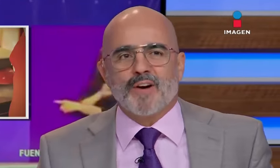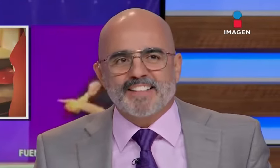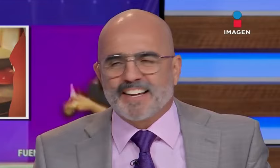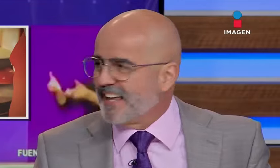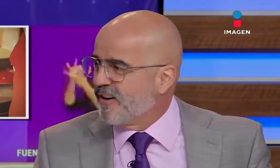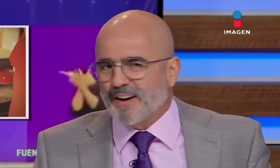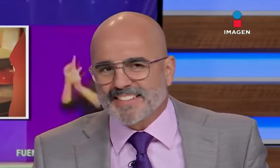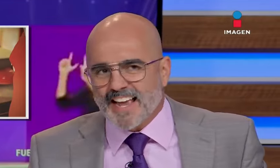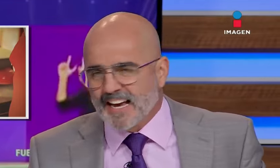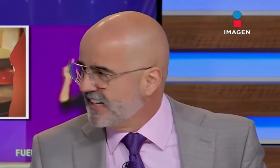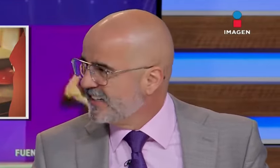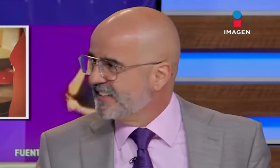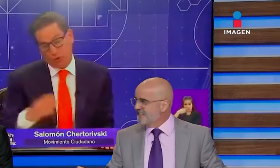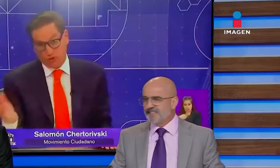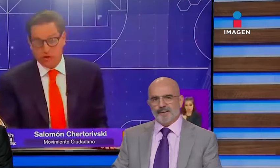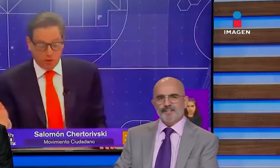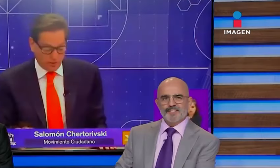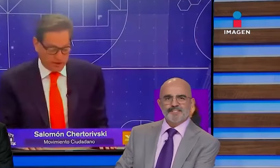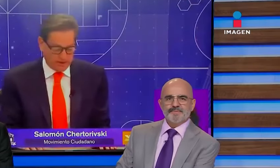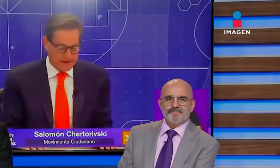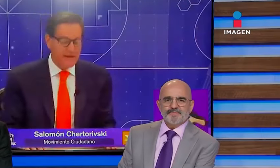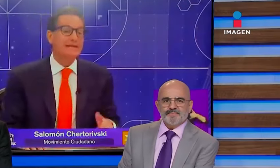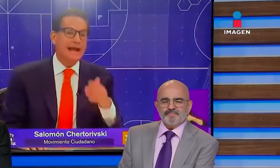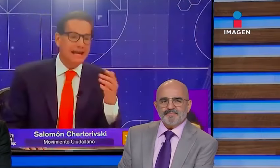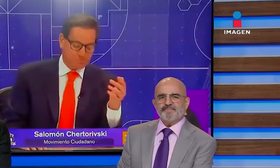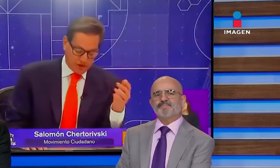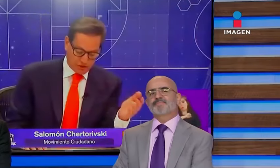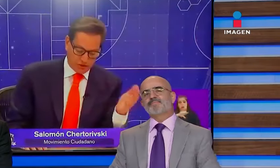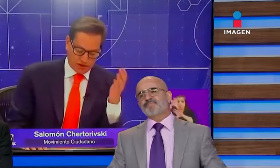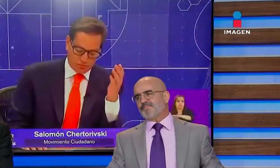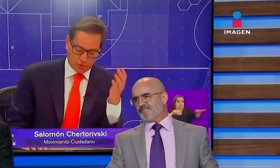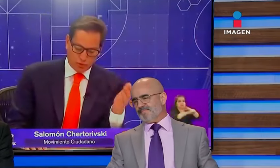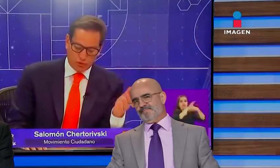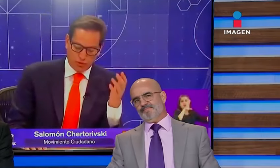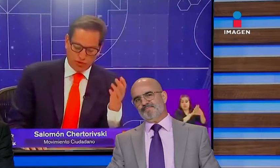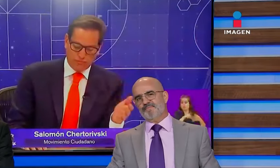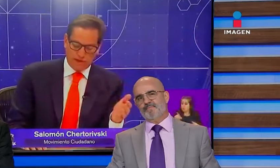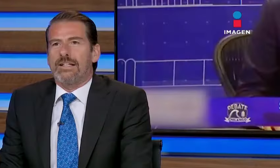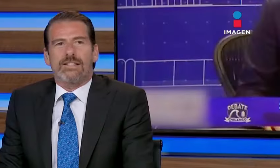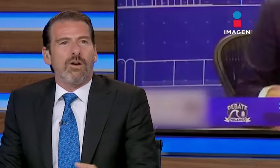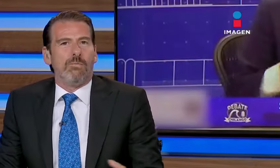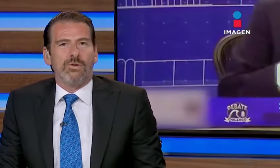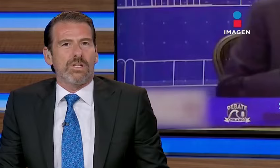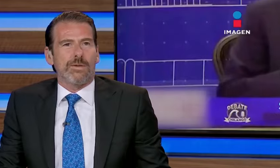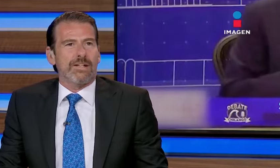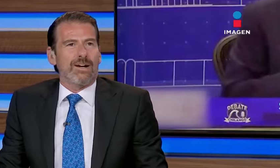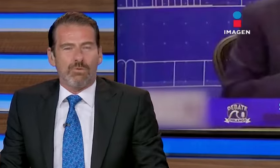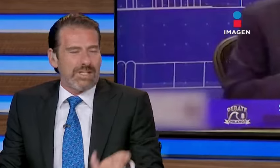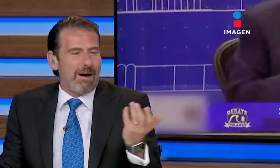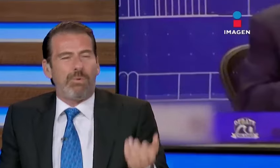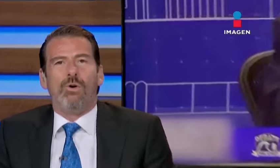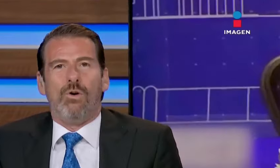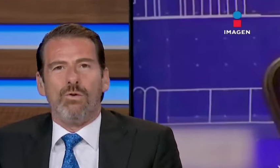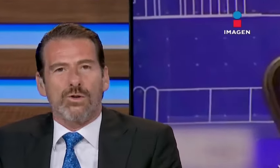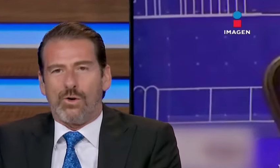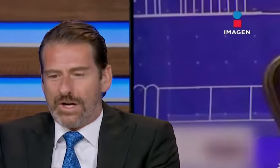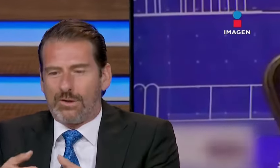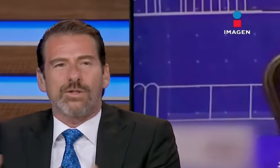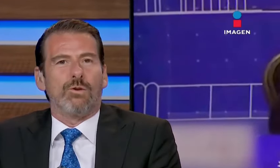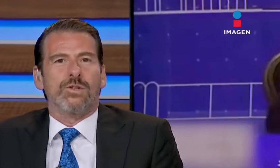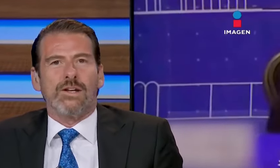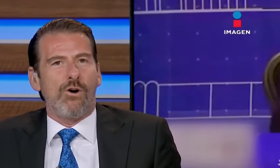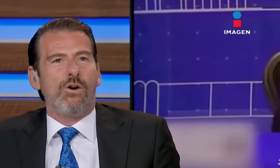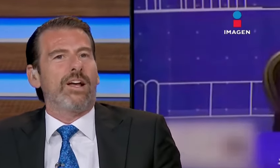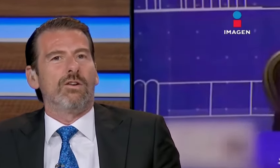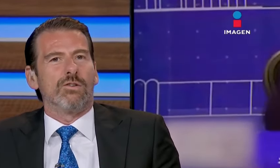vez de política, de lo que sea. Bueno, qué bueno que ya no va a haber más debates, porque una vez en el siguiente, Salomón se iba a sacar un sapo o unos